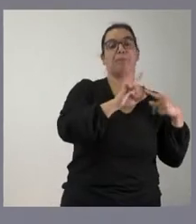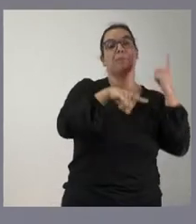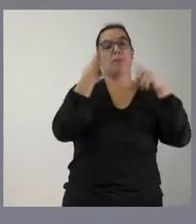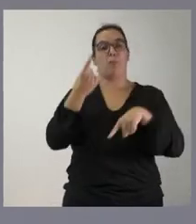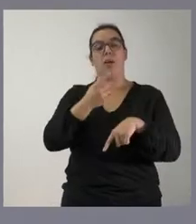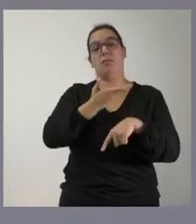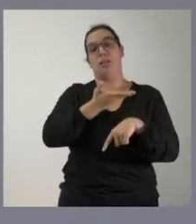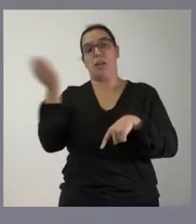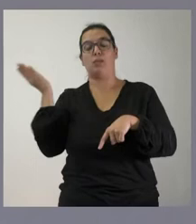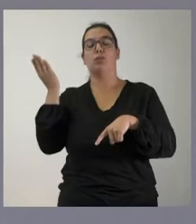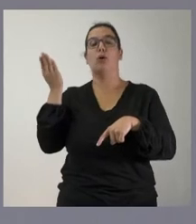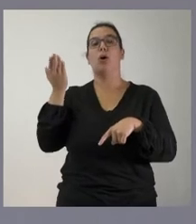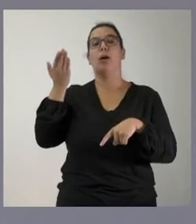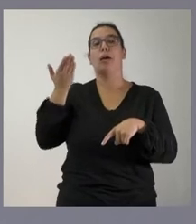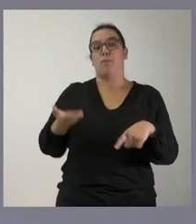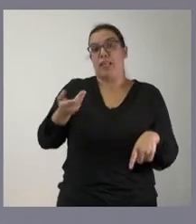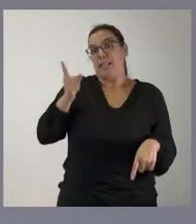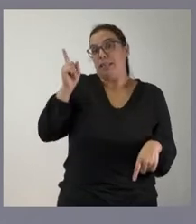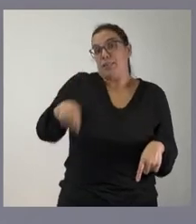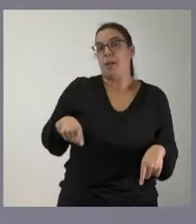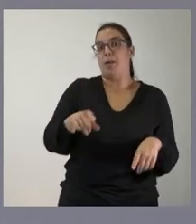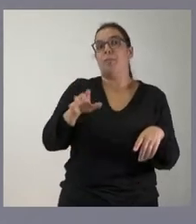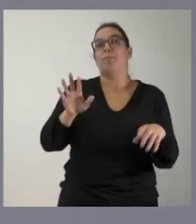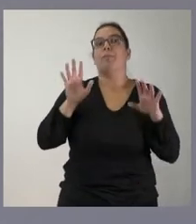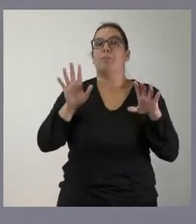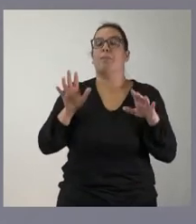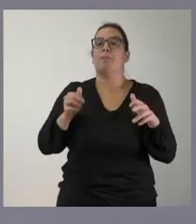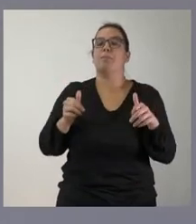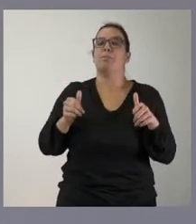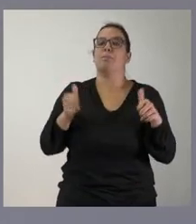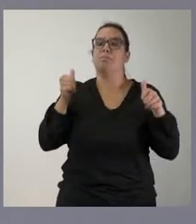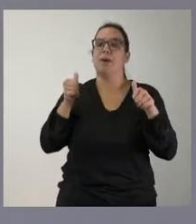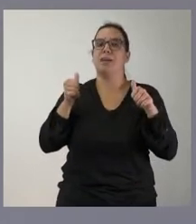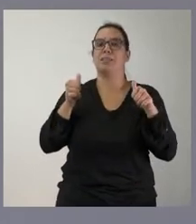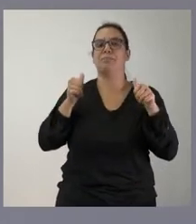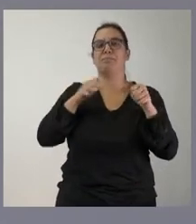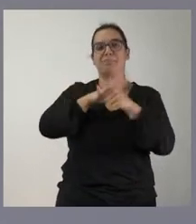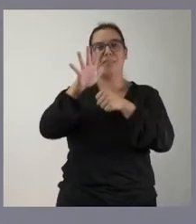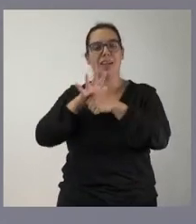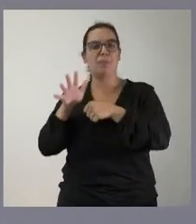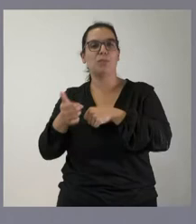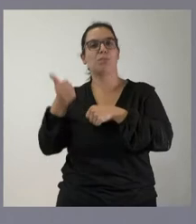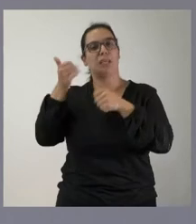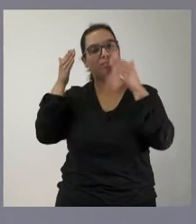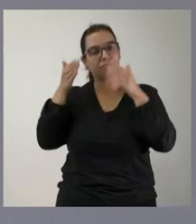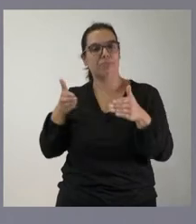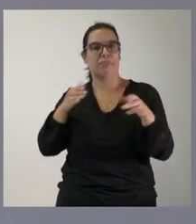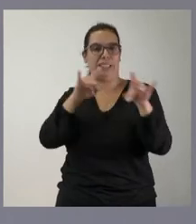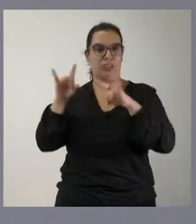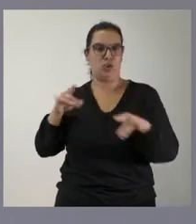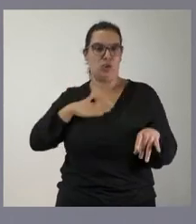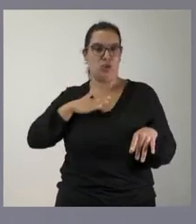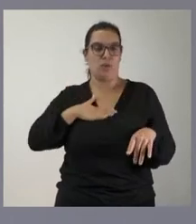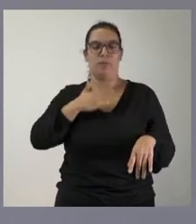resto que no es que sean poco importantes Pero quizá tengan más énfasis Quizá en algunos ámbitos desde el punto de vista territorial pues